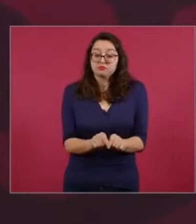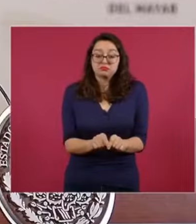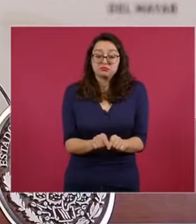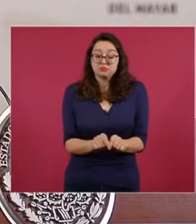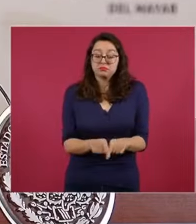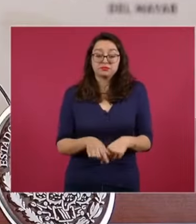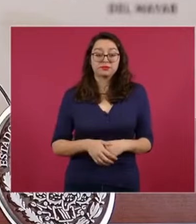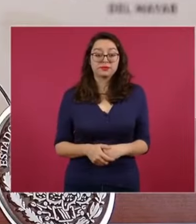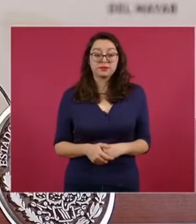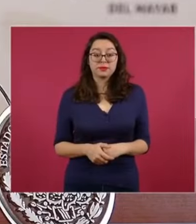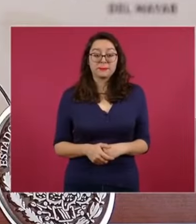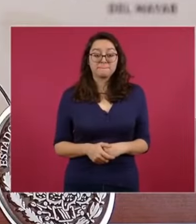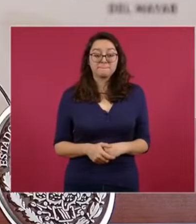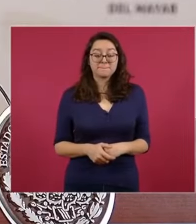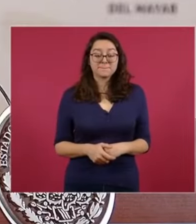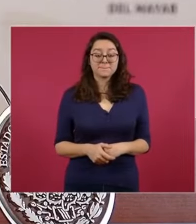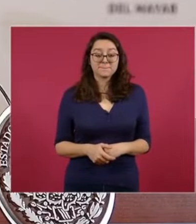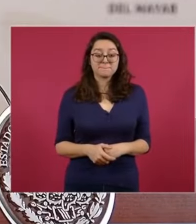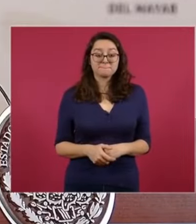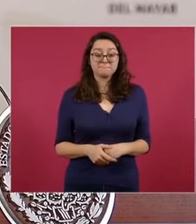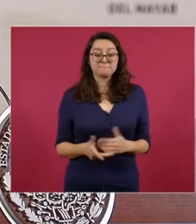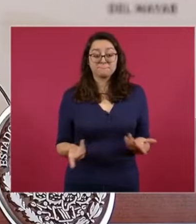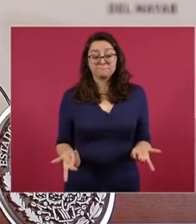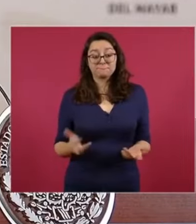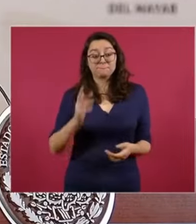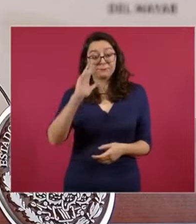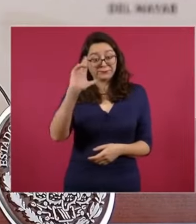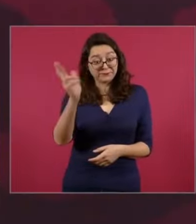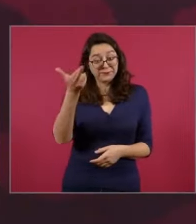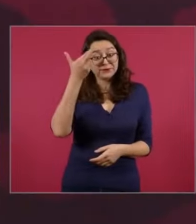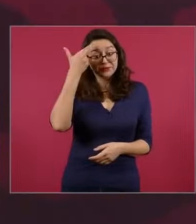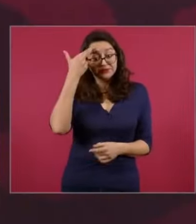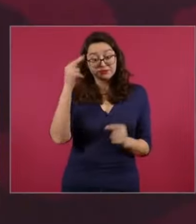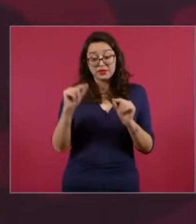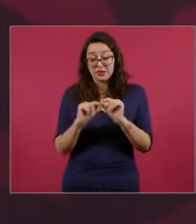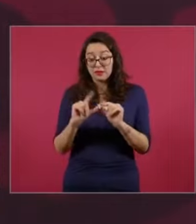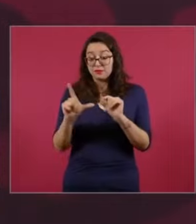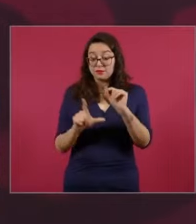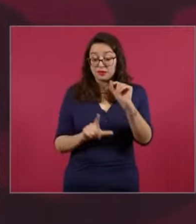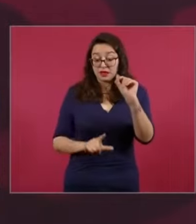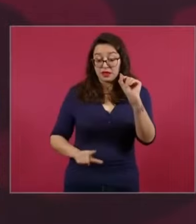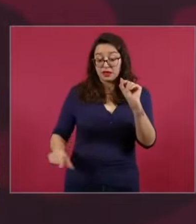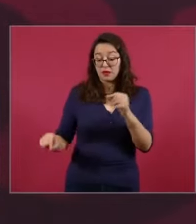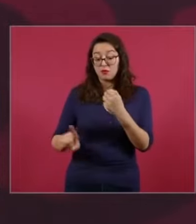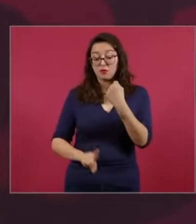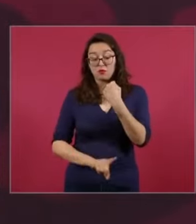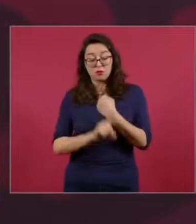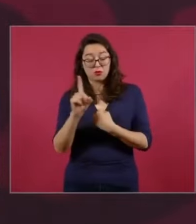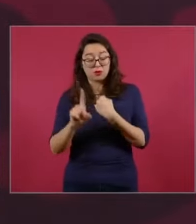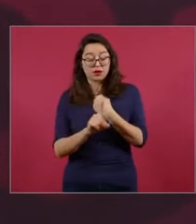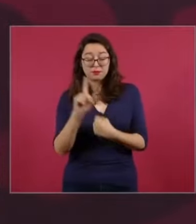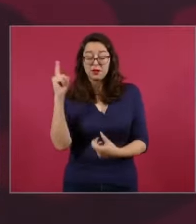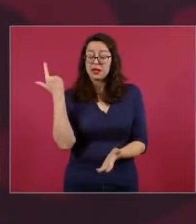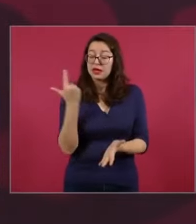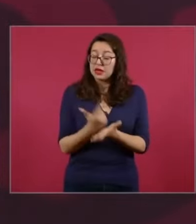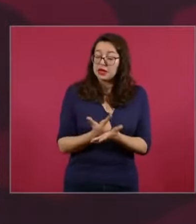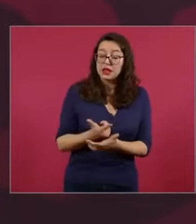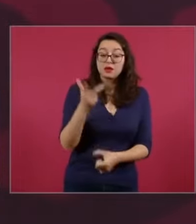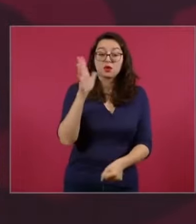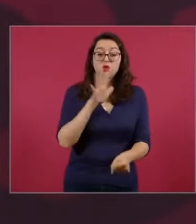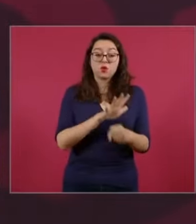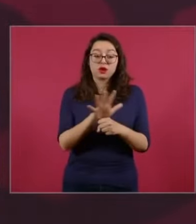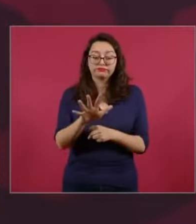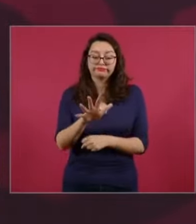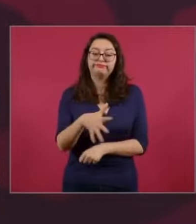y también agregar que el principal problema del país era, digo, la